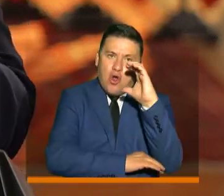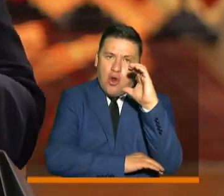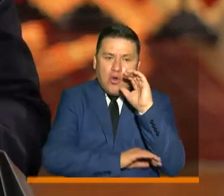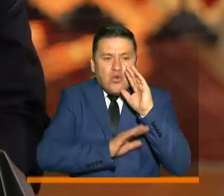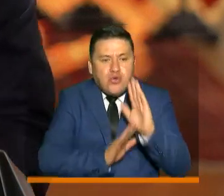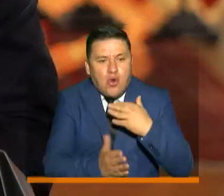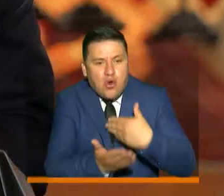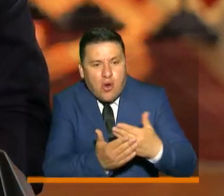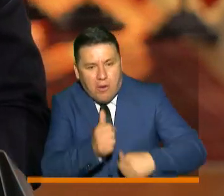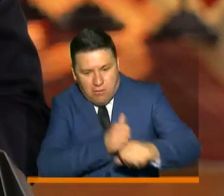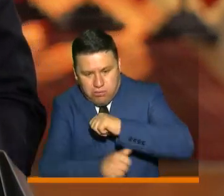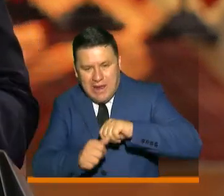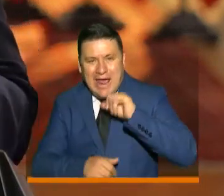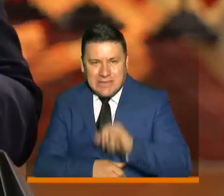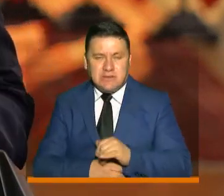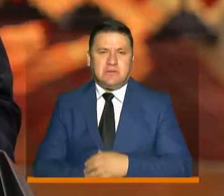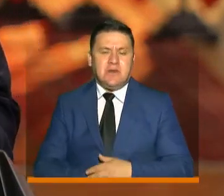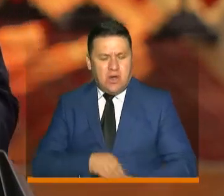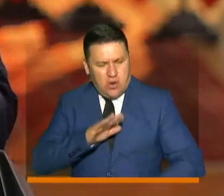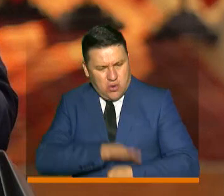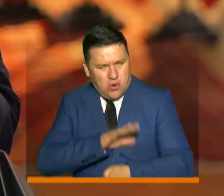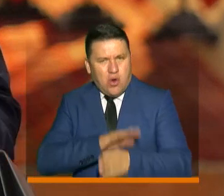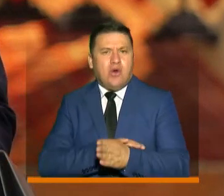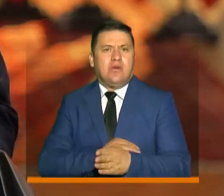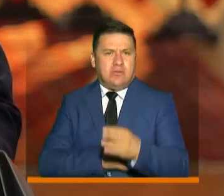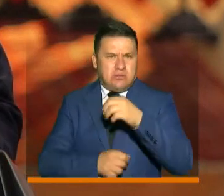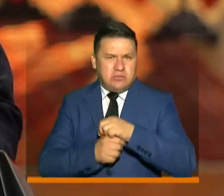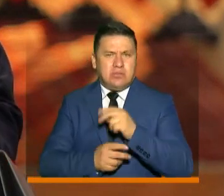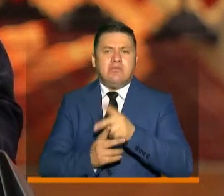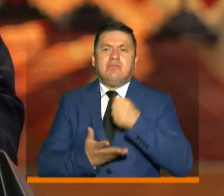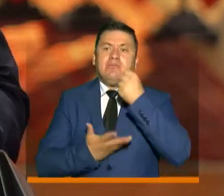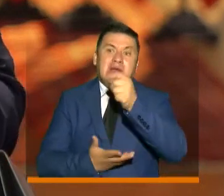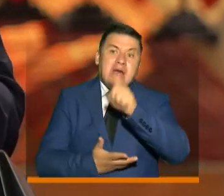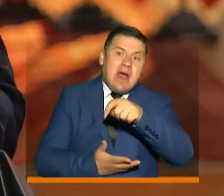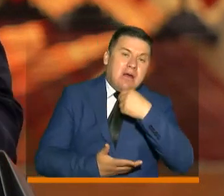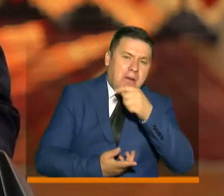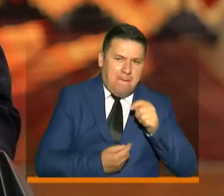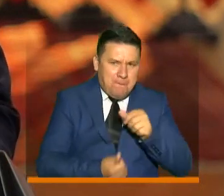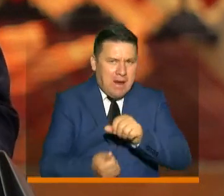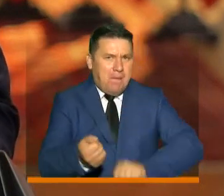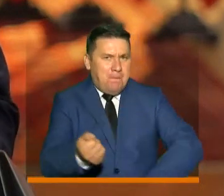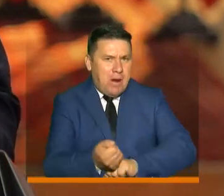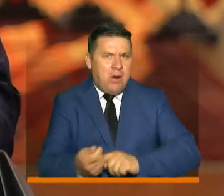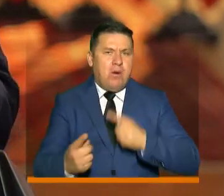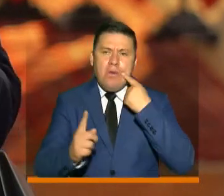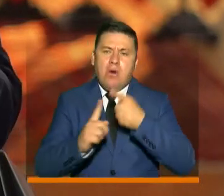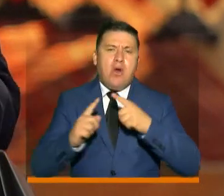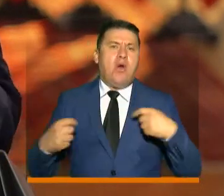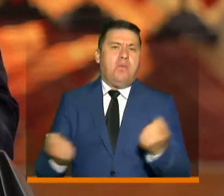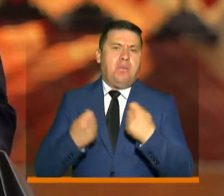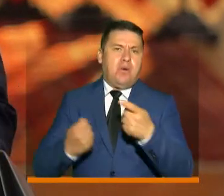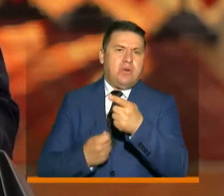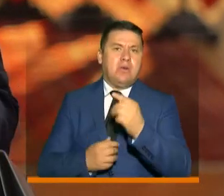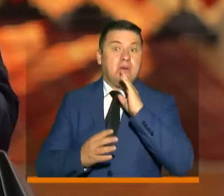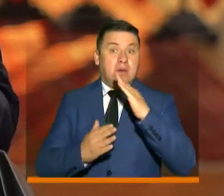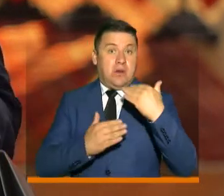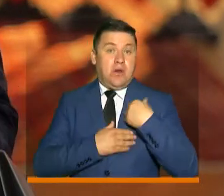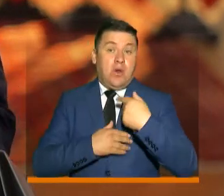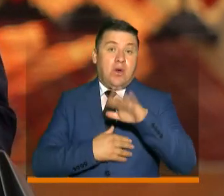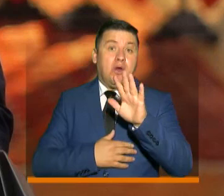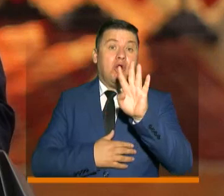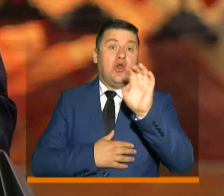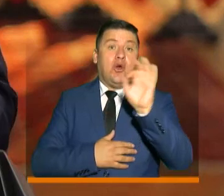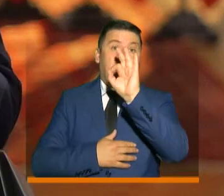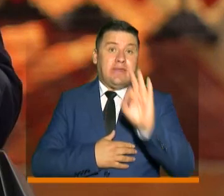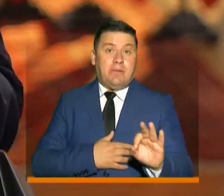de igual manera seguiremos habilitando sistemas de crédito de impulso y de promoción a quienes hoy representan más del